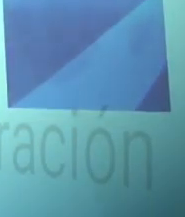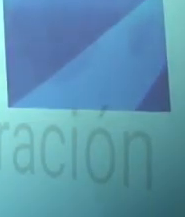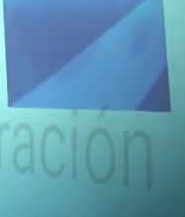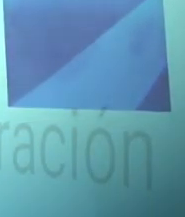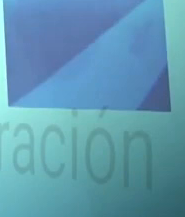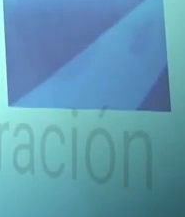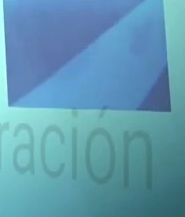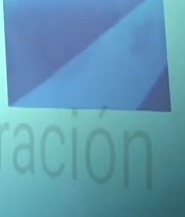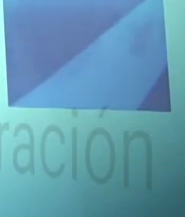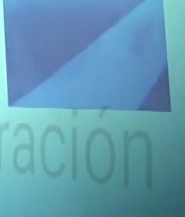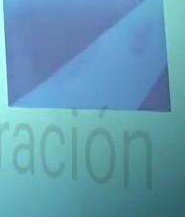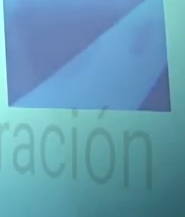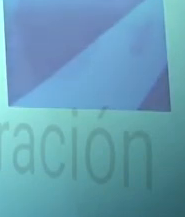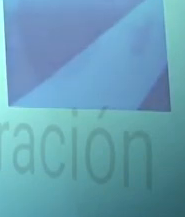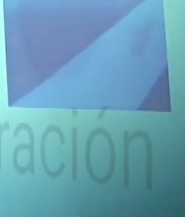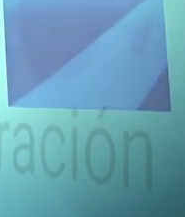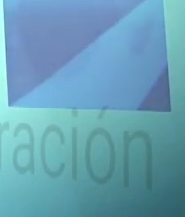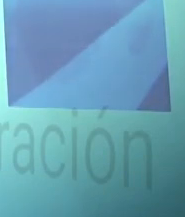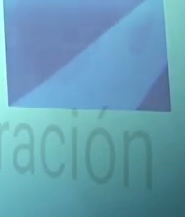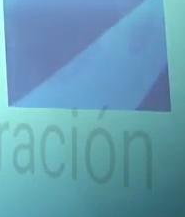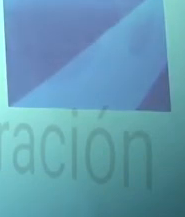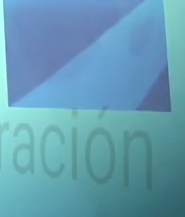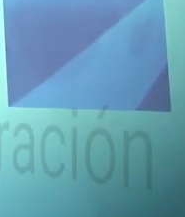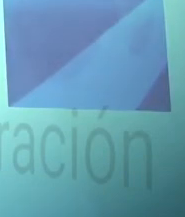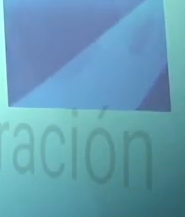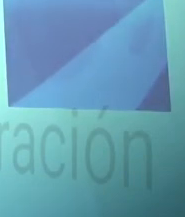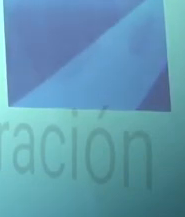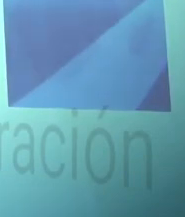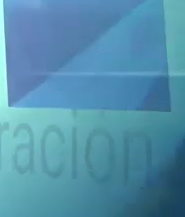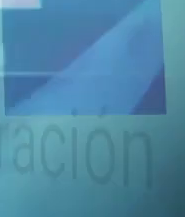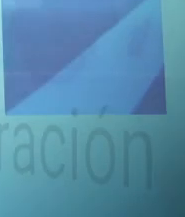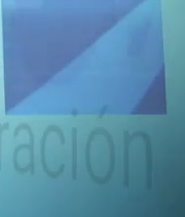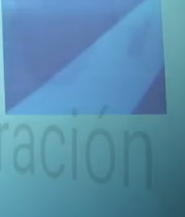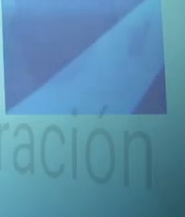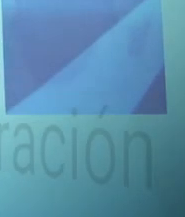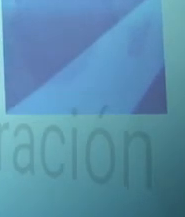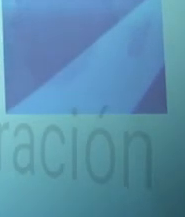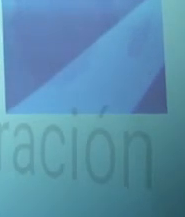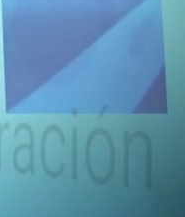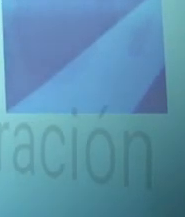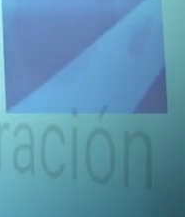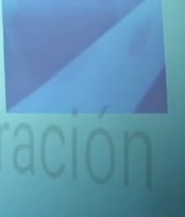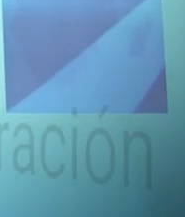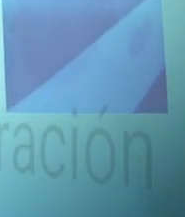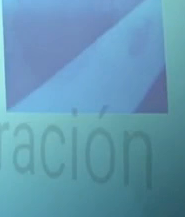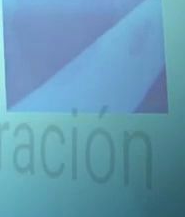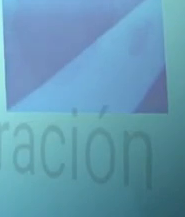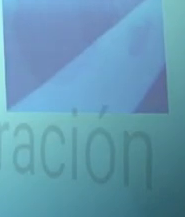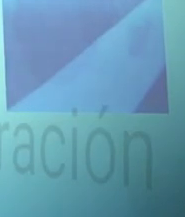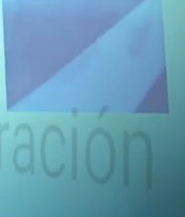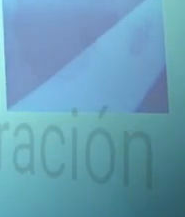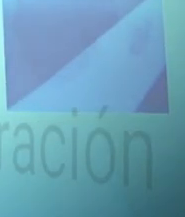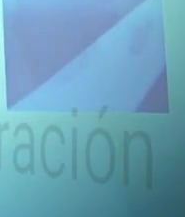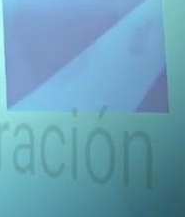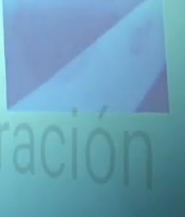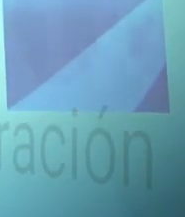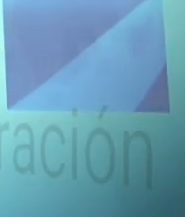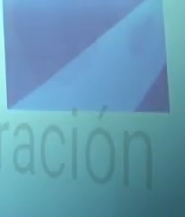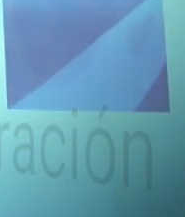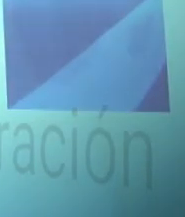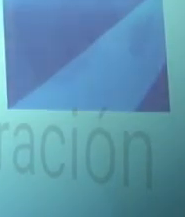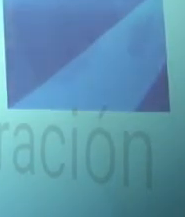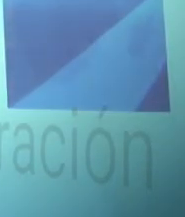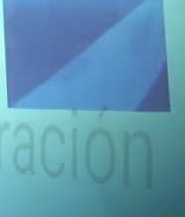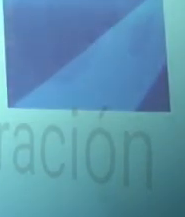sistema procesal mixto, mismo que se interrumpe cuando se presenta la querella. Mientras que la tesis aislada tiene que ver